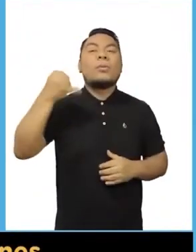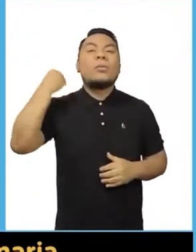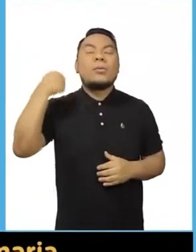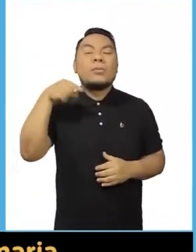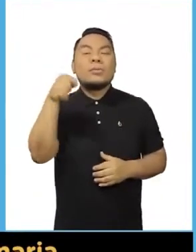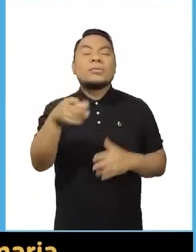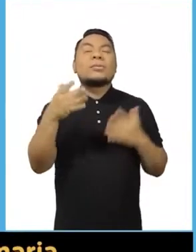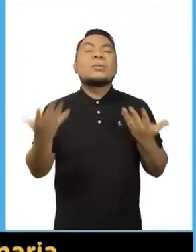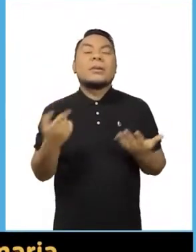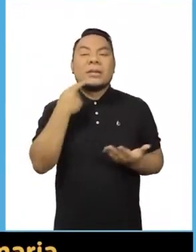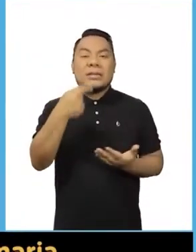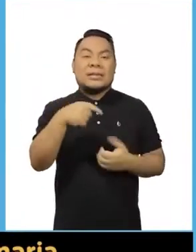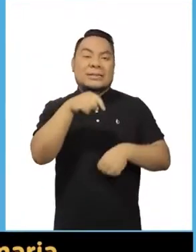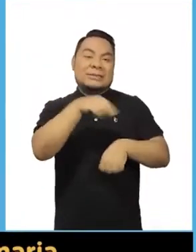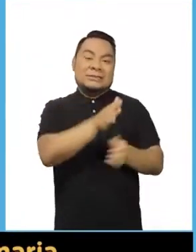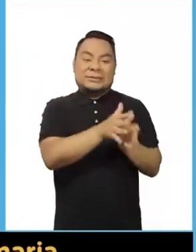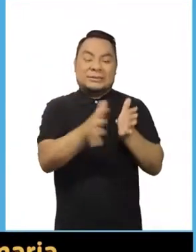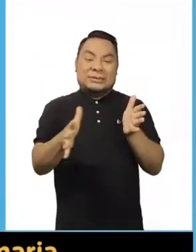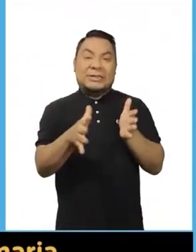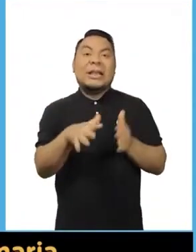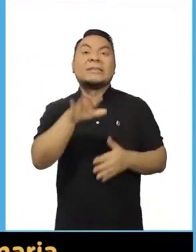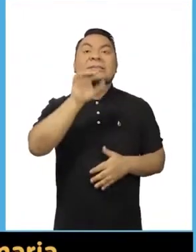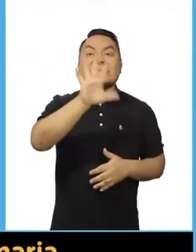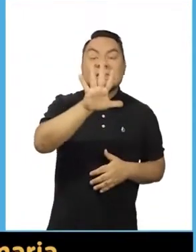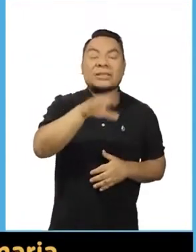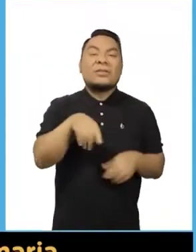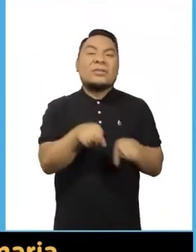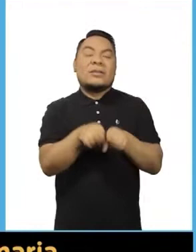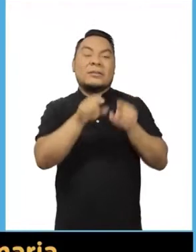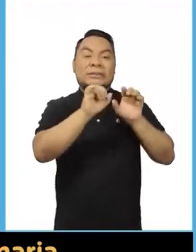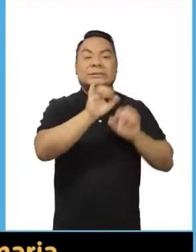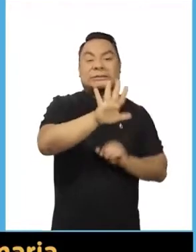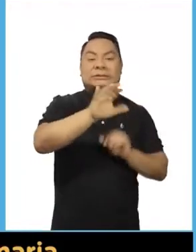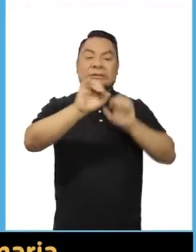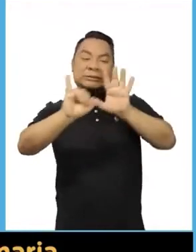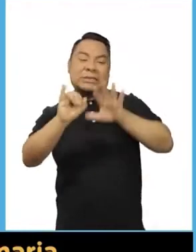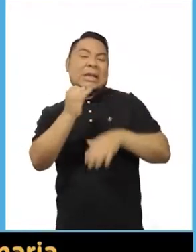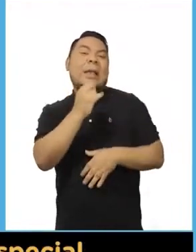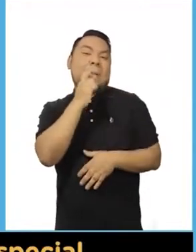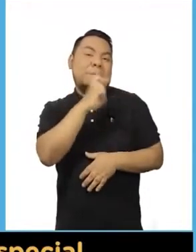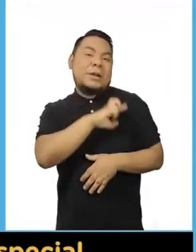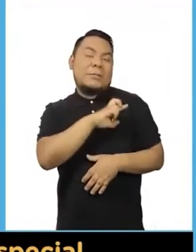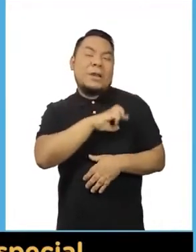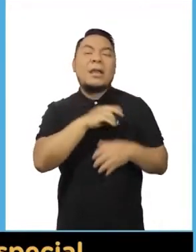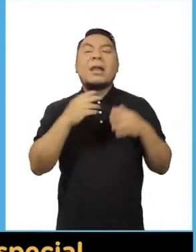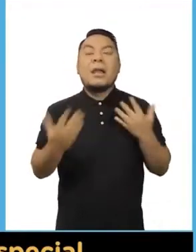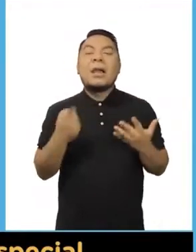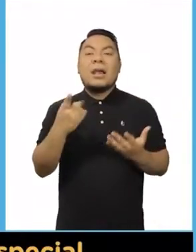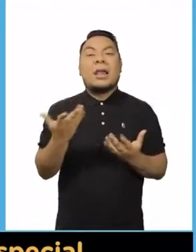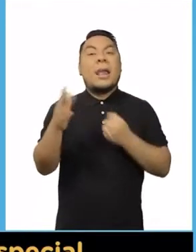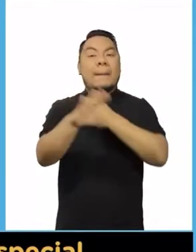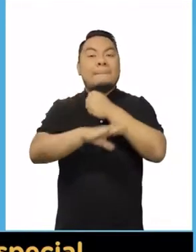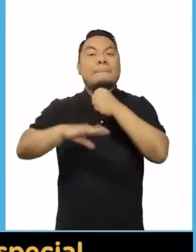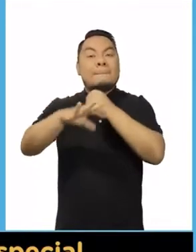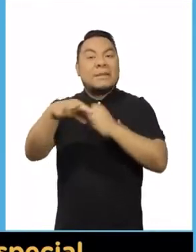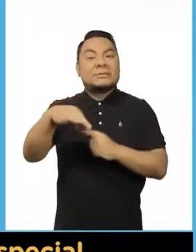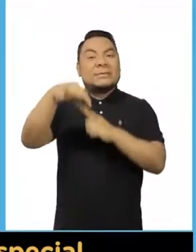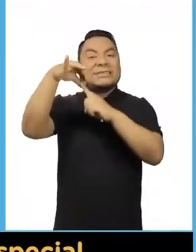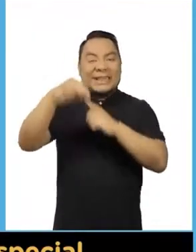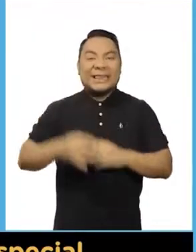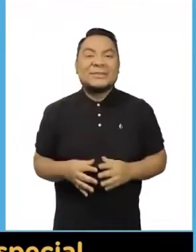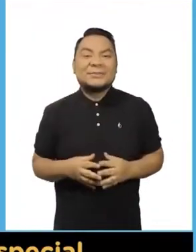y jóvenes del ciclo 5, de quinto y sexto grado de primaria, de la modalidad de educación